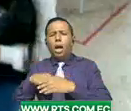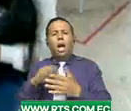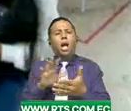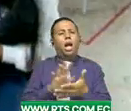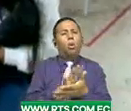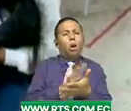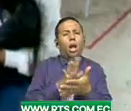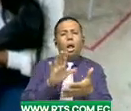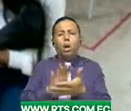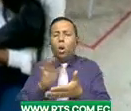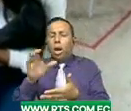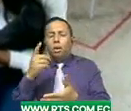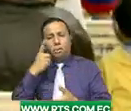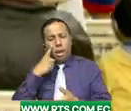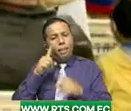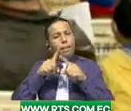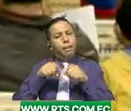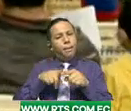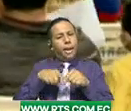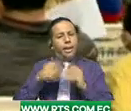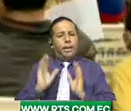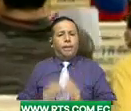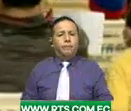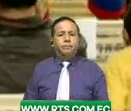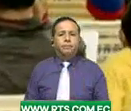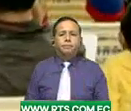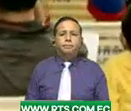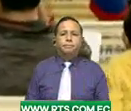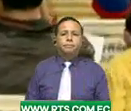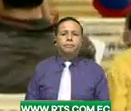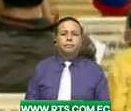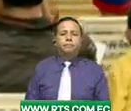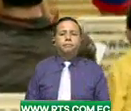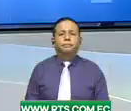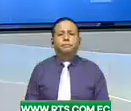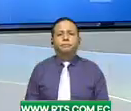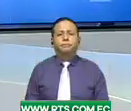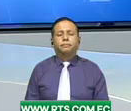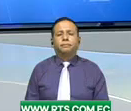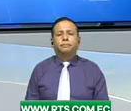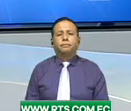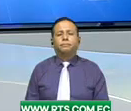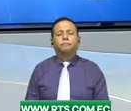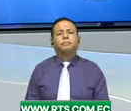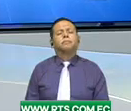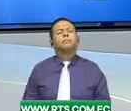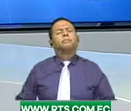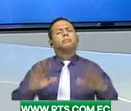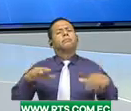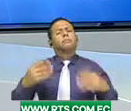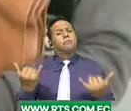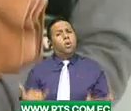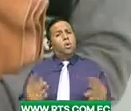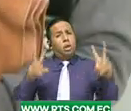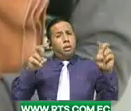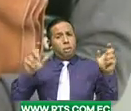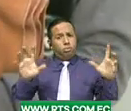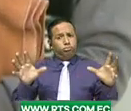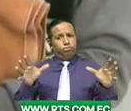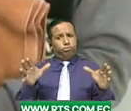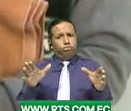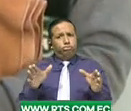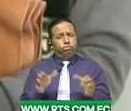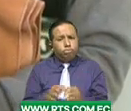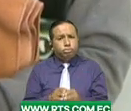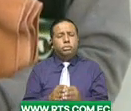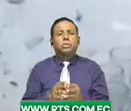un 50%. Informó Priscila Cadena. Debido a la reducción de casos de COVID-19 en